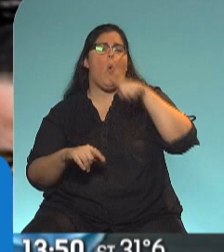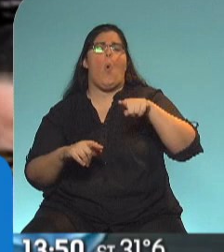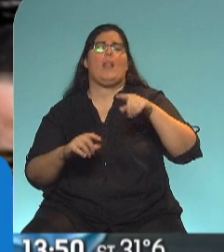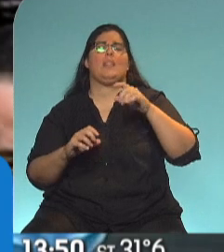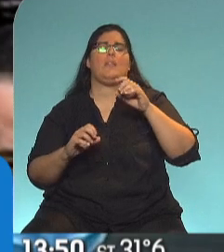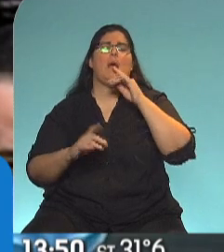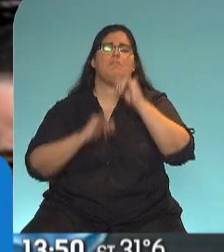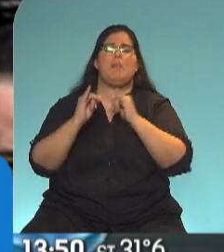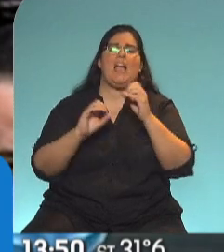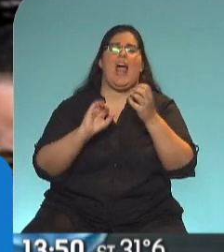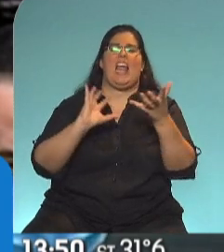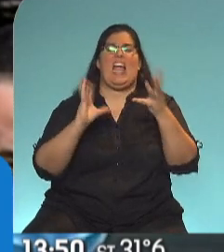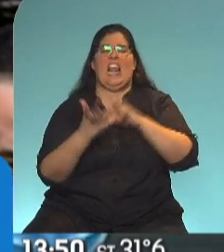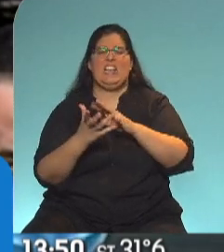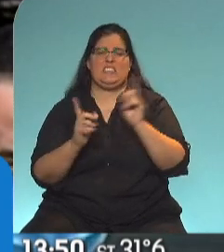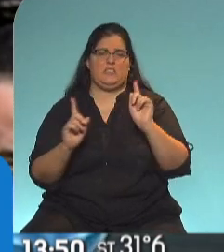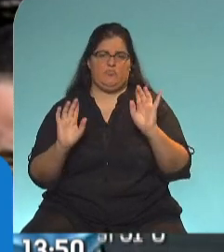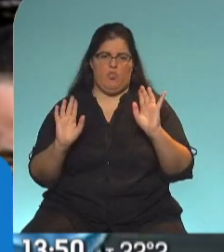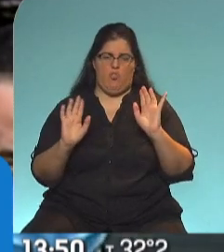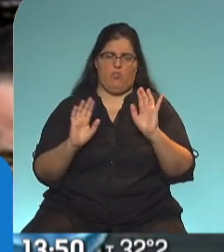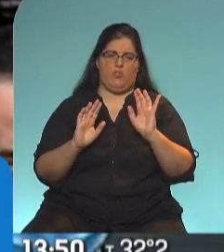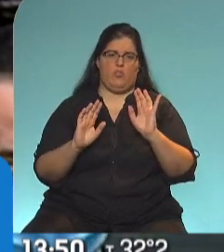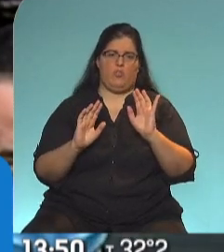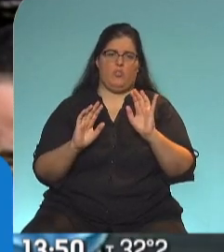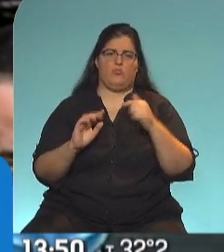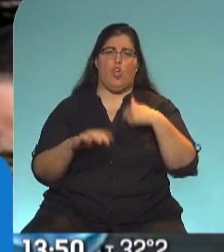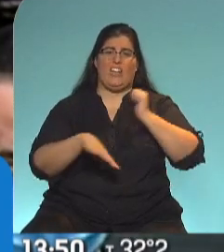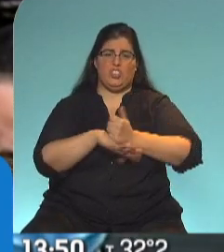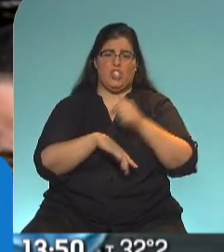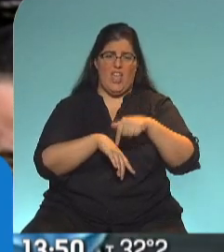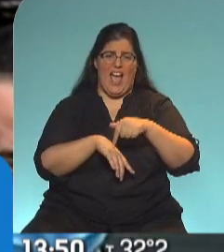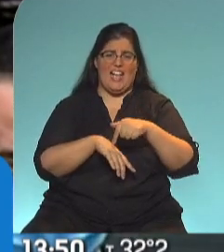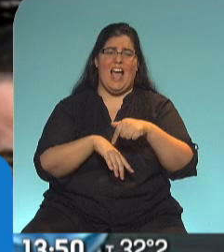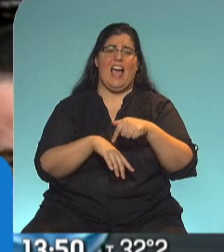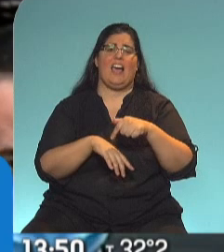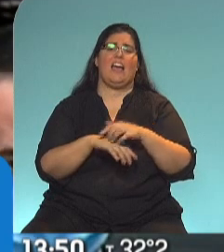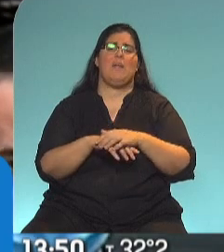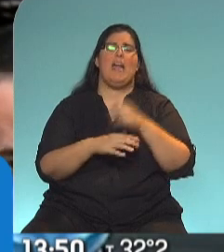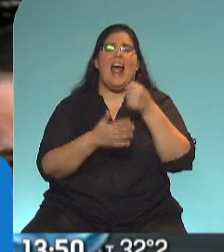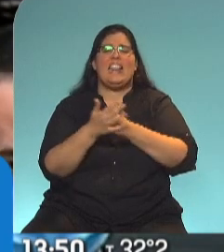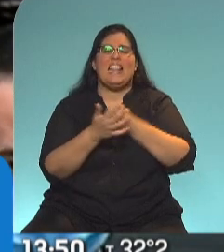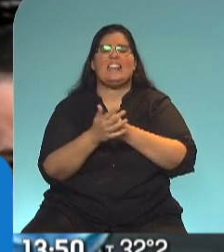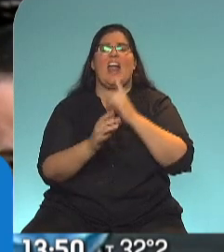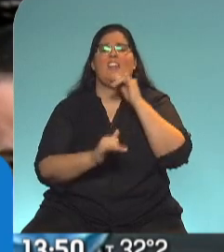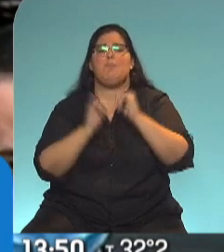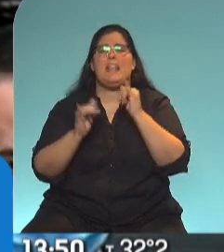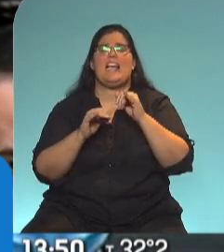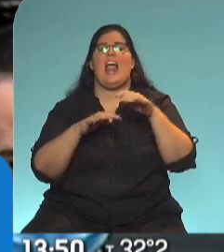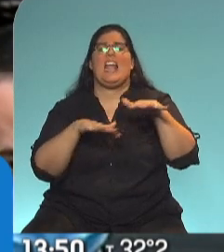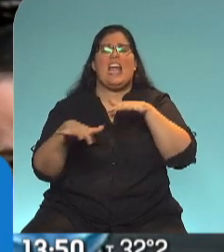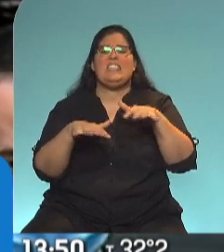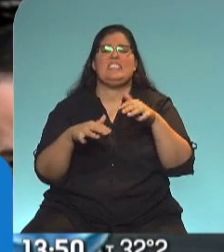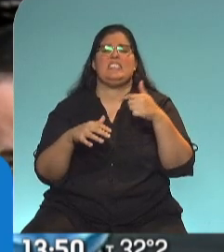Recovery Fund, del Recovery Plan, ma per provare a spiegare una crisi di cui immagino i